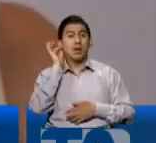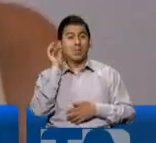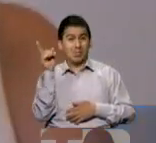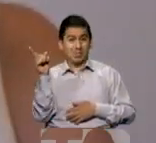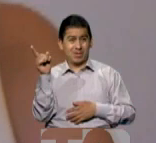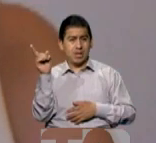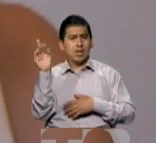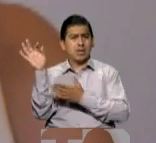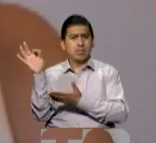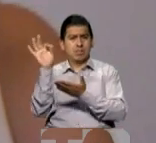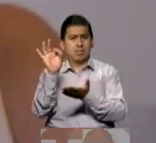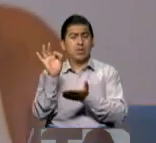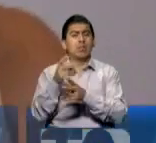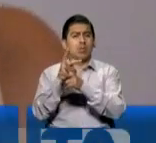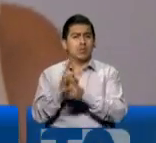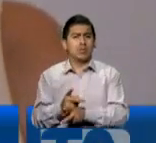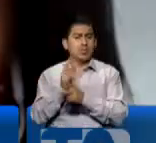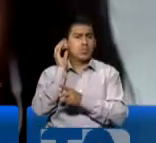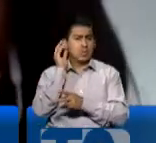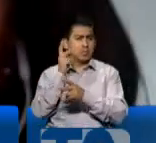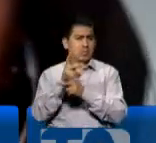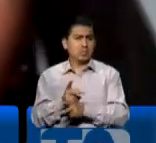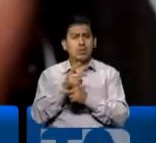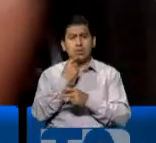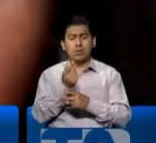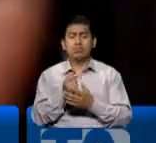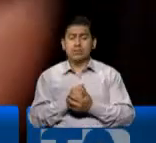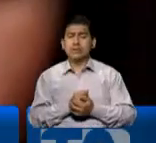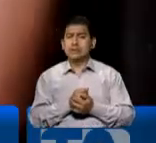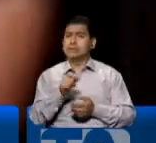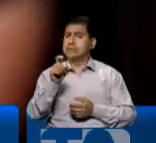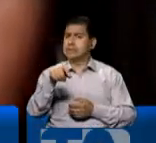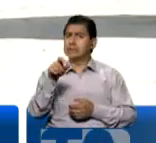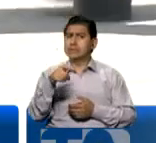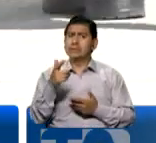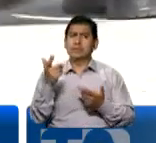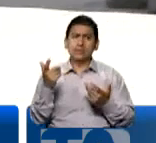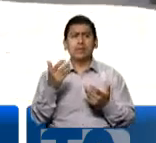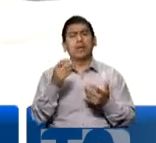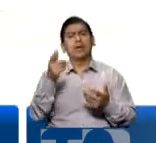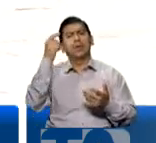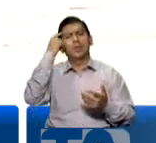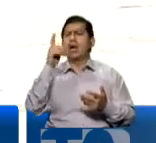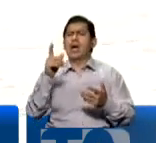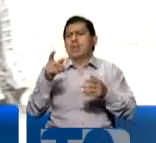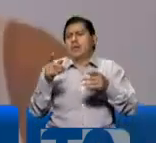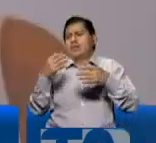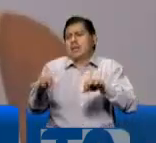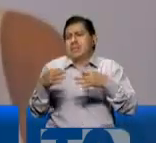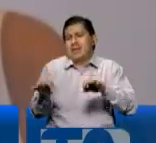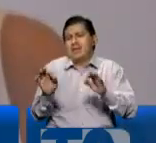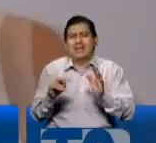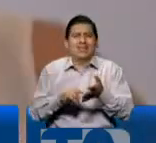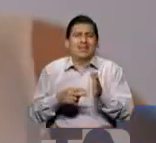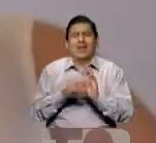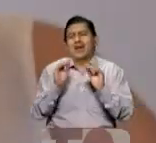Martínez, representante del Consejo de Protección de Derechos de Quito, afirma que es necesario dejar de naturalizar este tipo de hechos. Invito